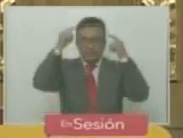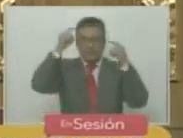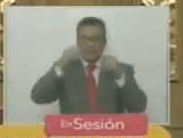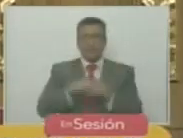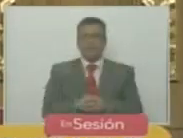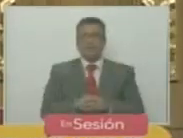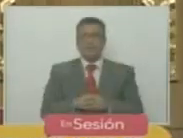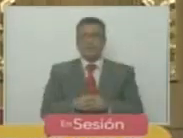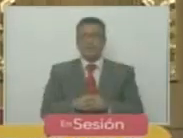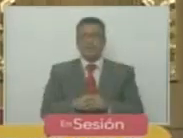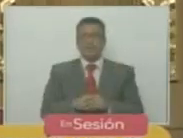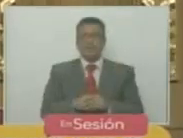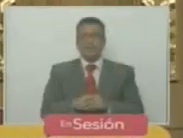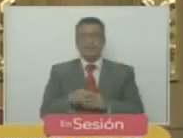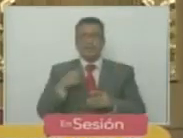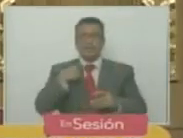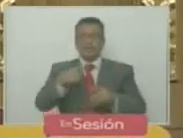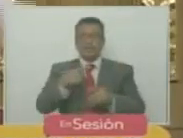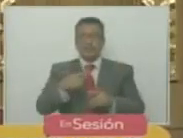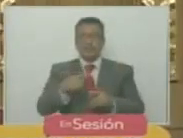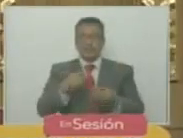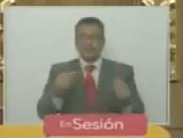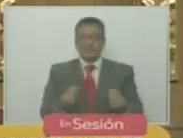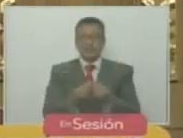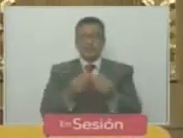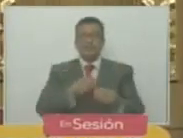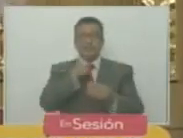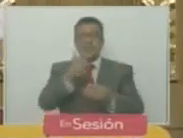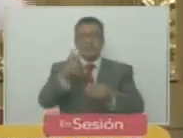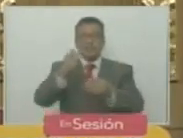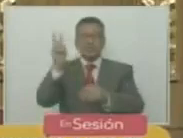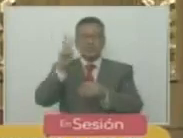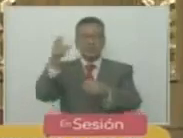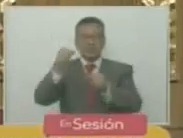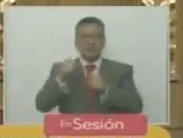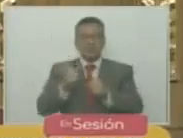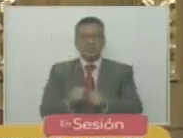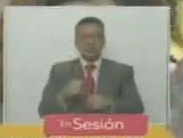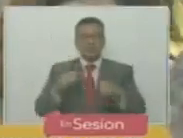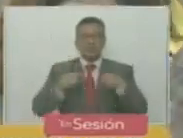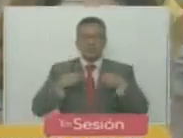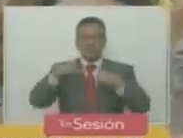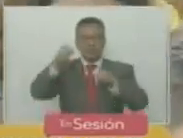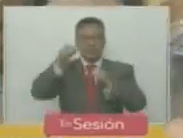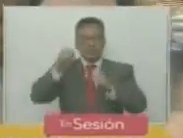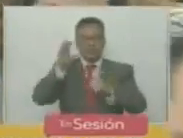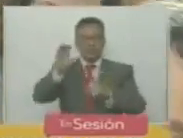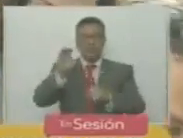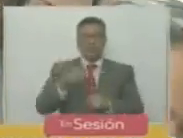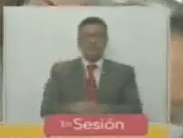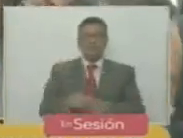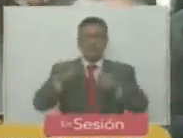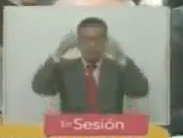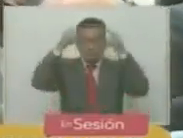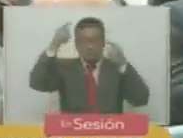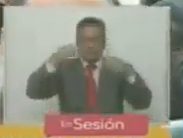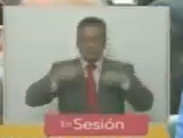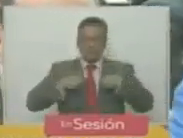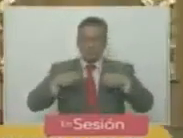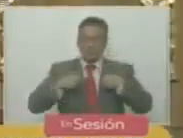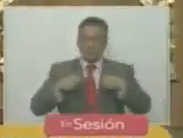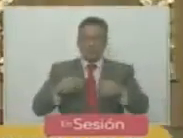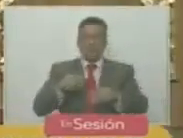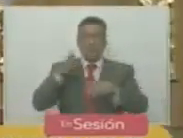Frías, gritamos junto a ti, ¡viva Venezuela! ¡Viva la patria! ¡Porque Chávez vive!